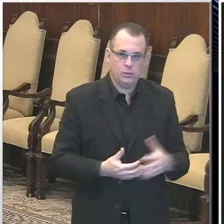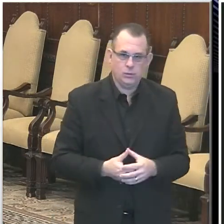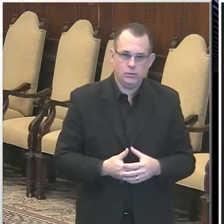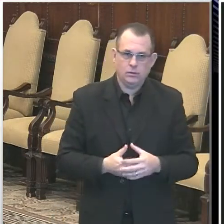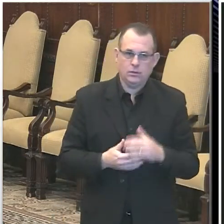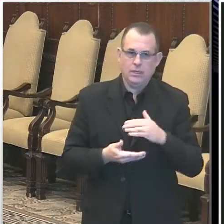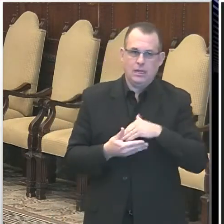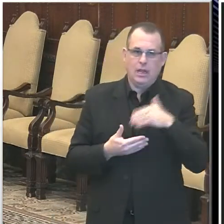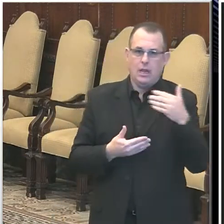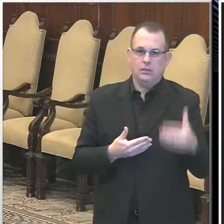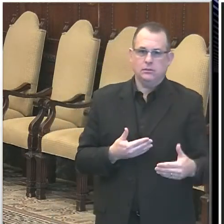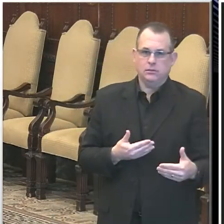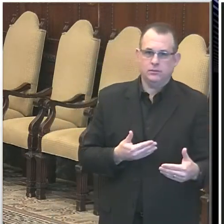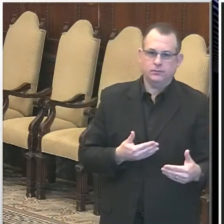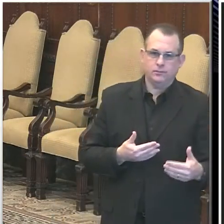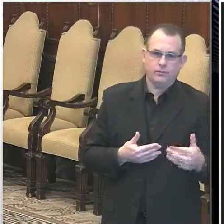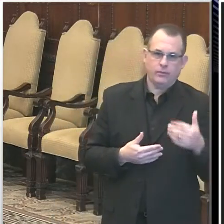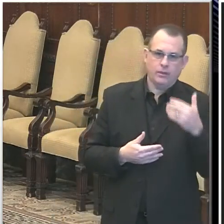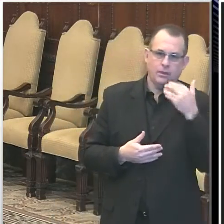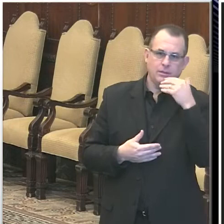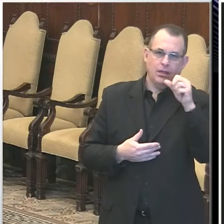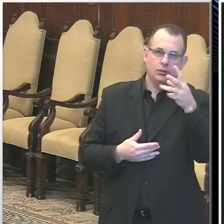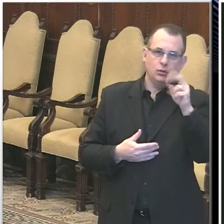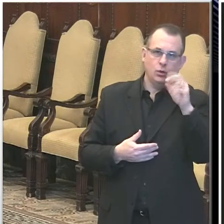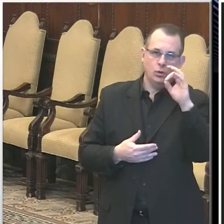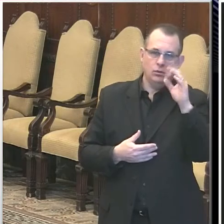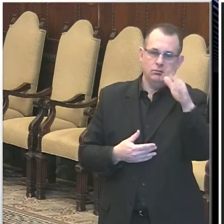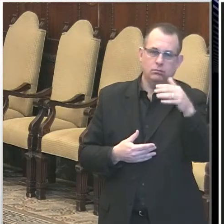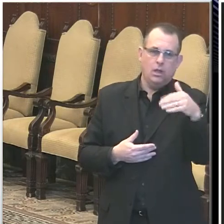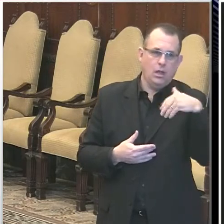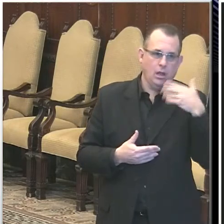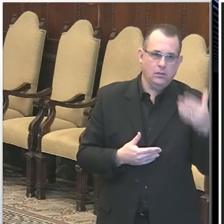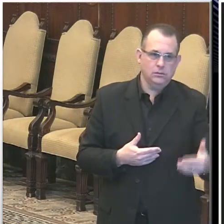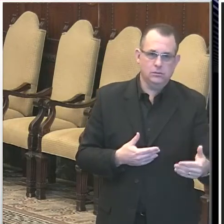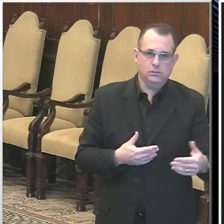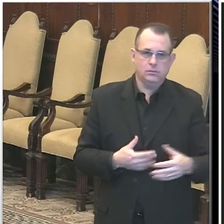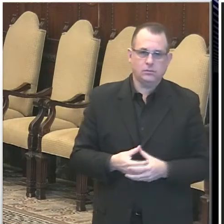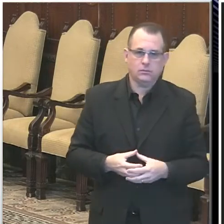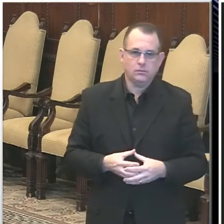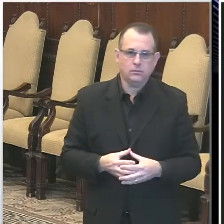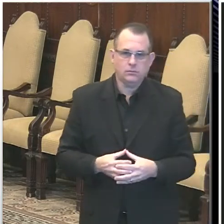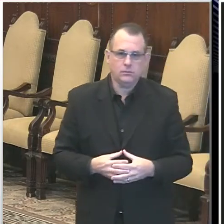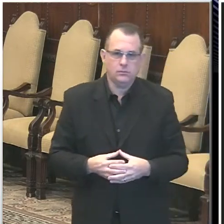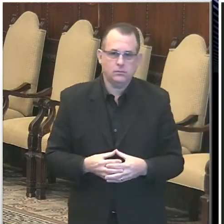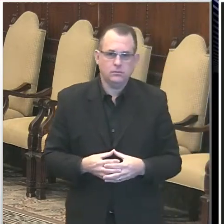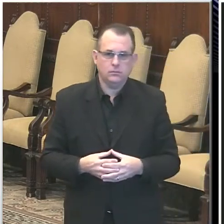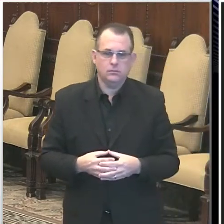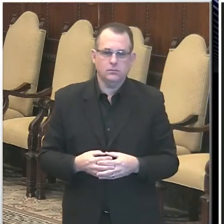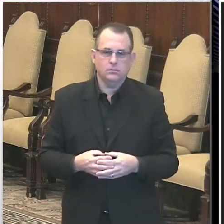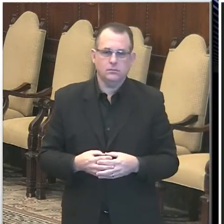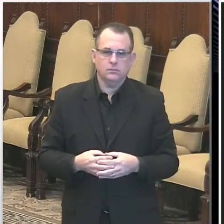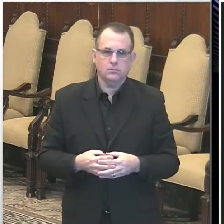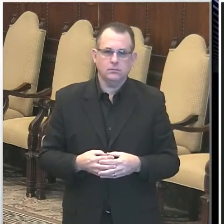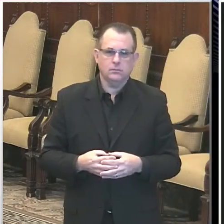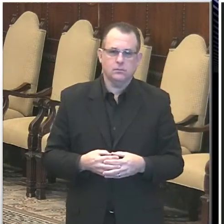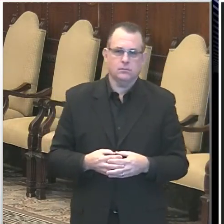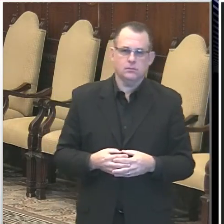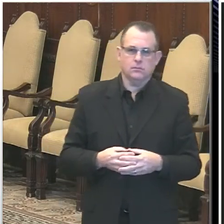Okay, thank you, Sean. Next, we are going to go to Shaira Arias with Telemundo.